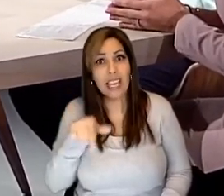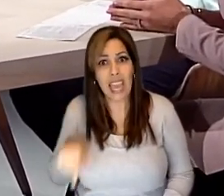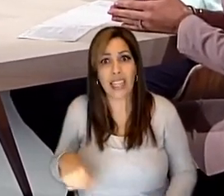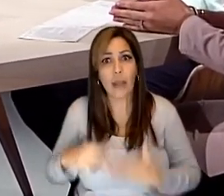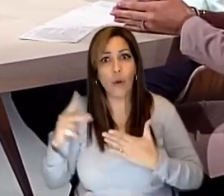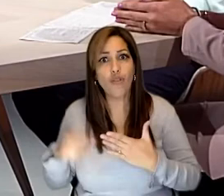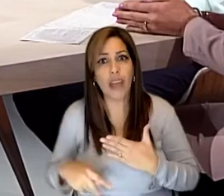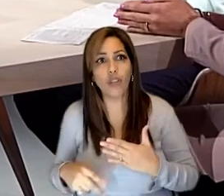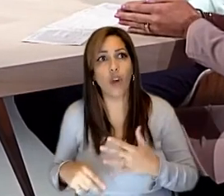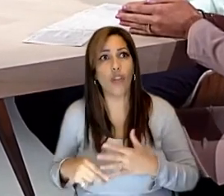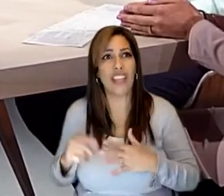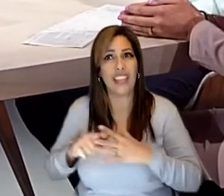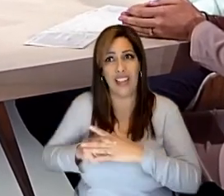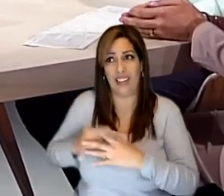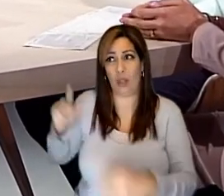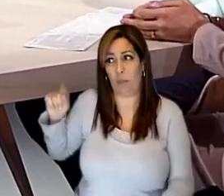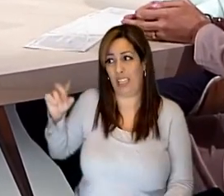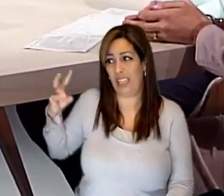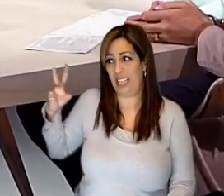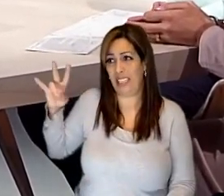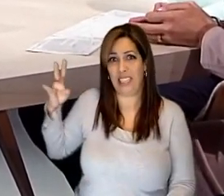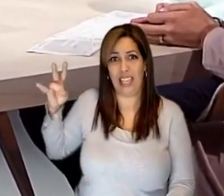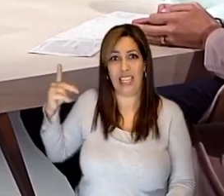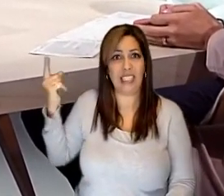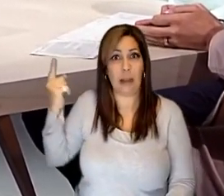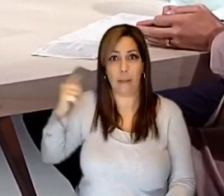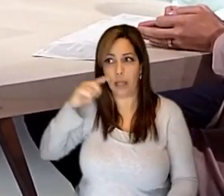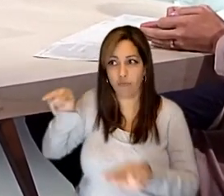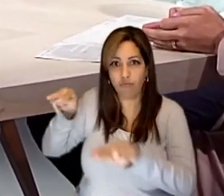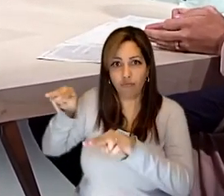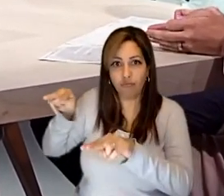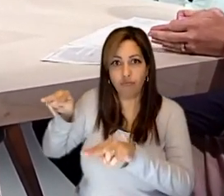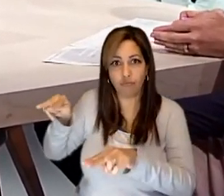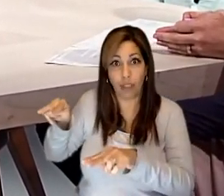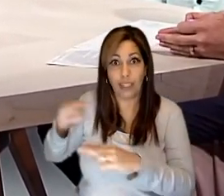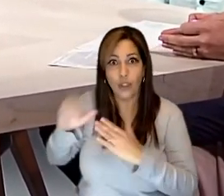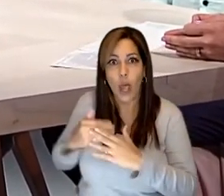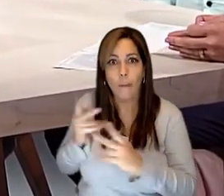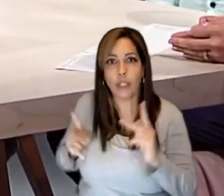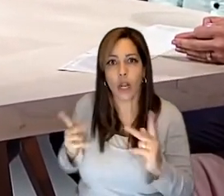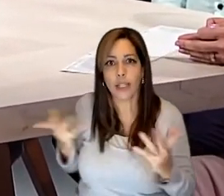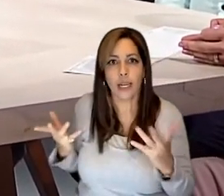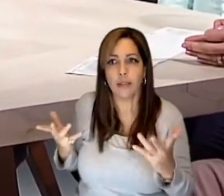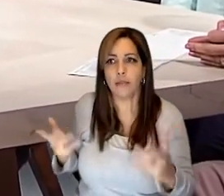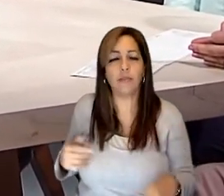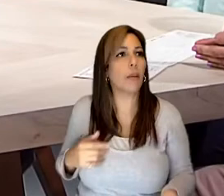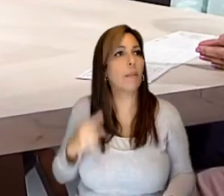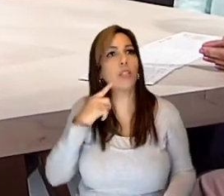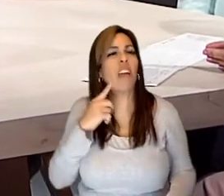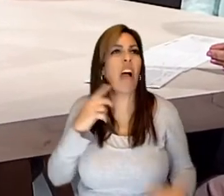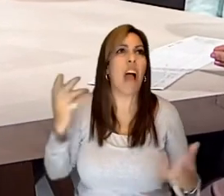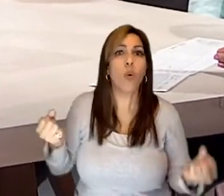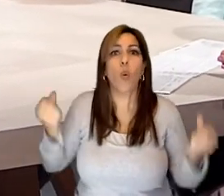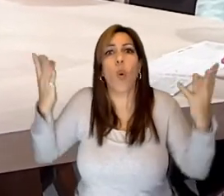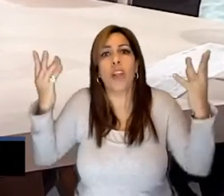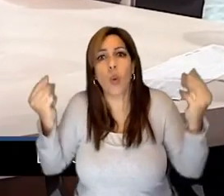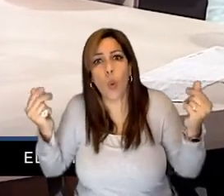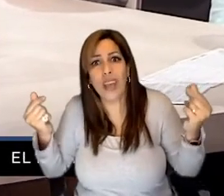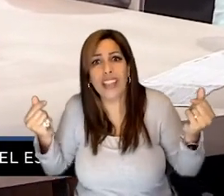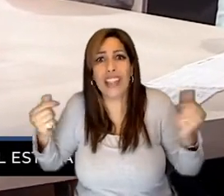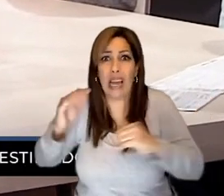este proyecto desde el 2017 ha estado en el ojo público. Okay. Por mucho tiempo se debatió cuánto iba a